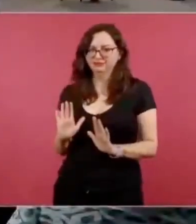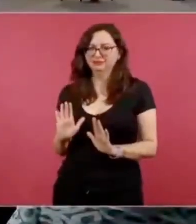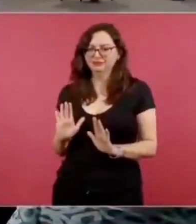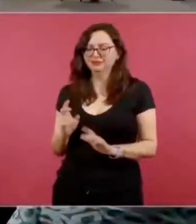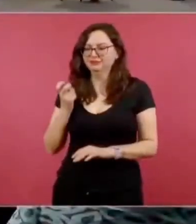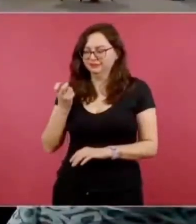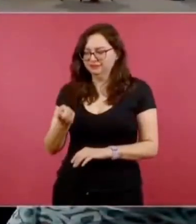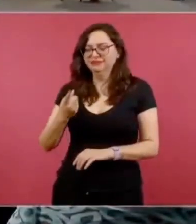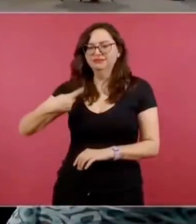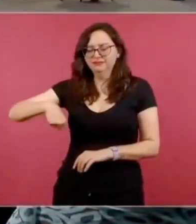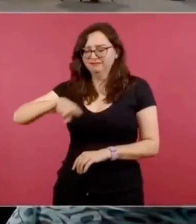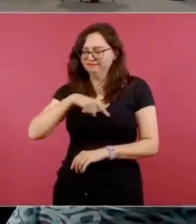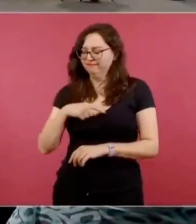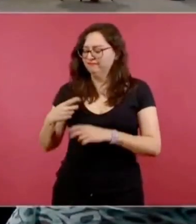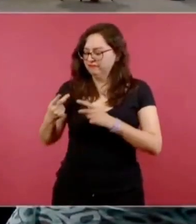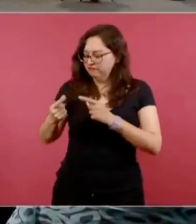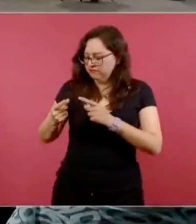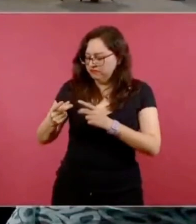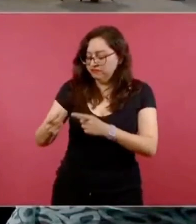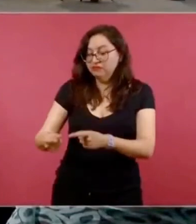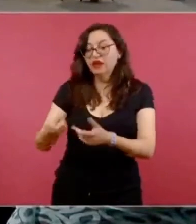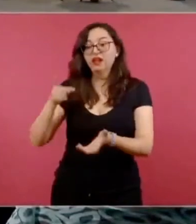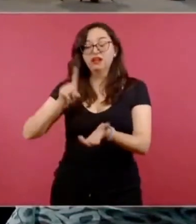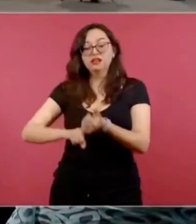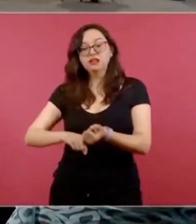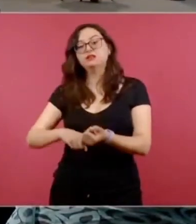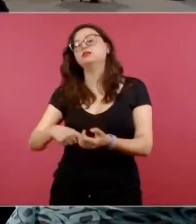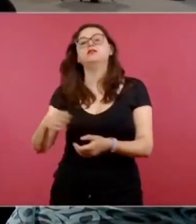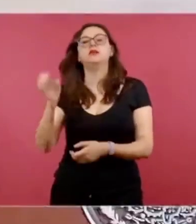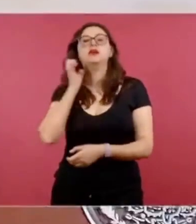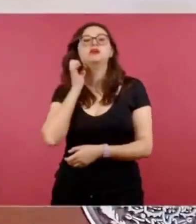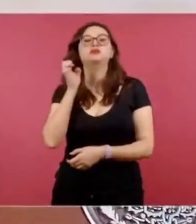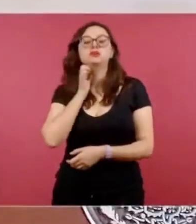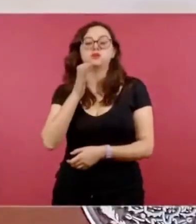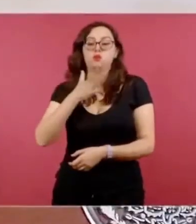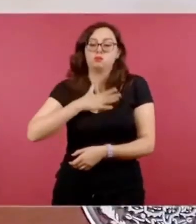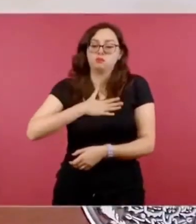Se avanza mucho en el poder legislativo, pero